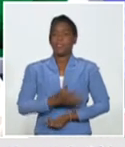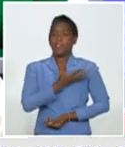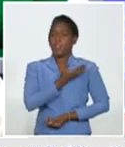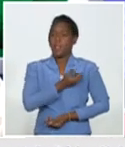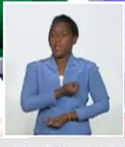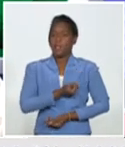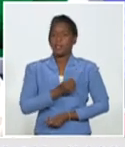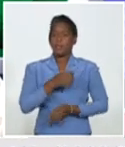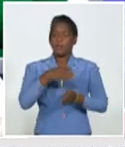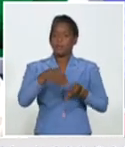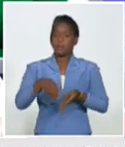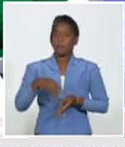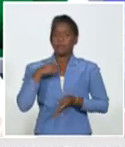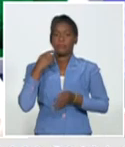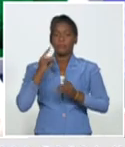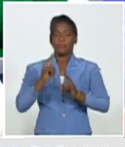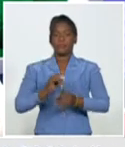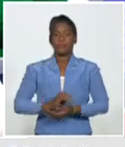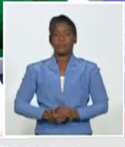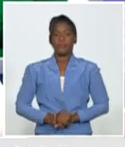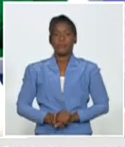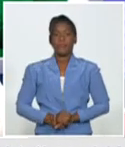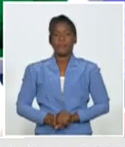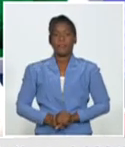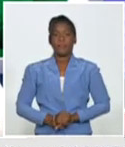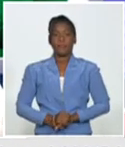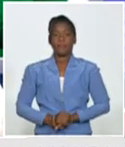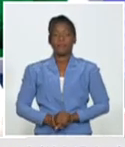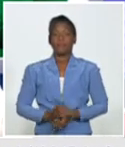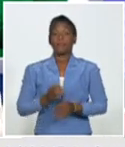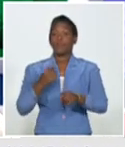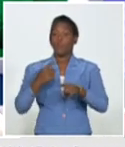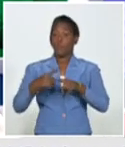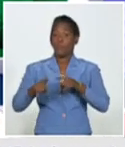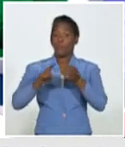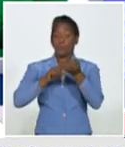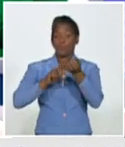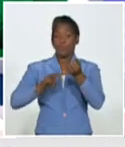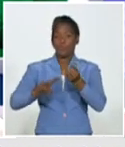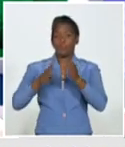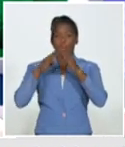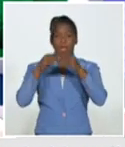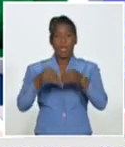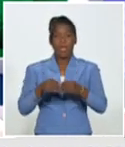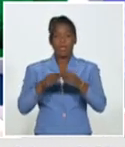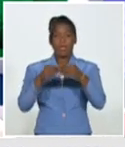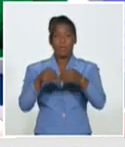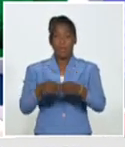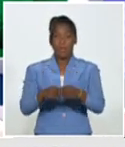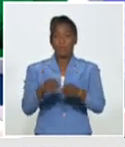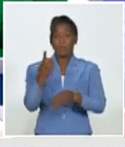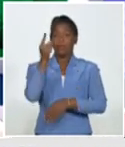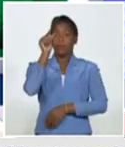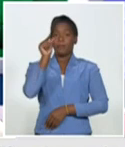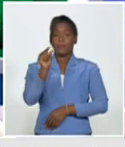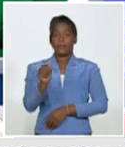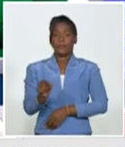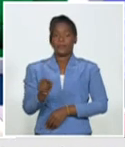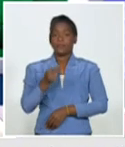fallecimiento. Fallece en la provincia de Granma una paciente